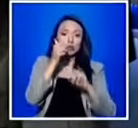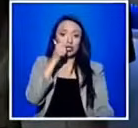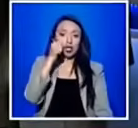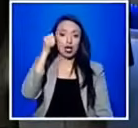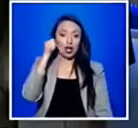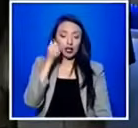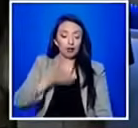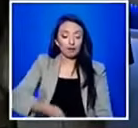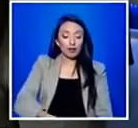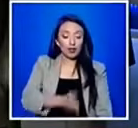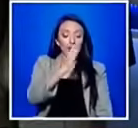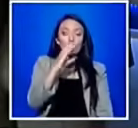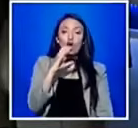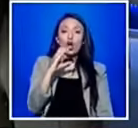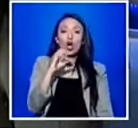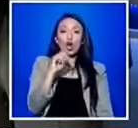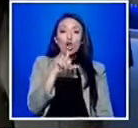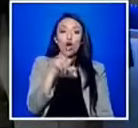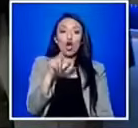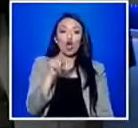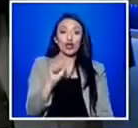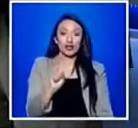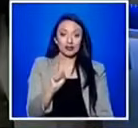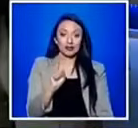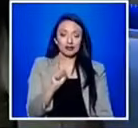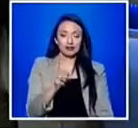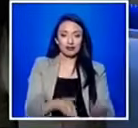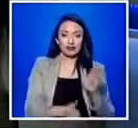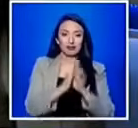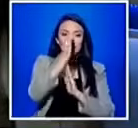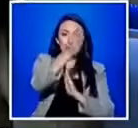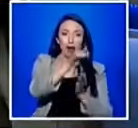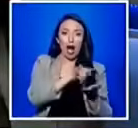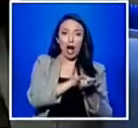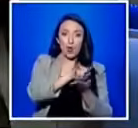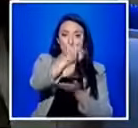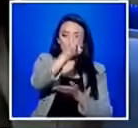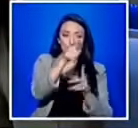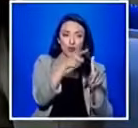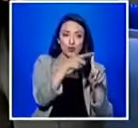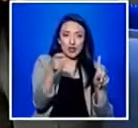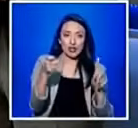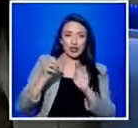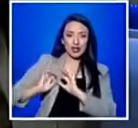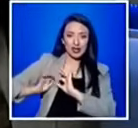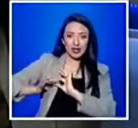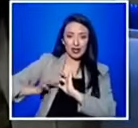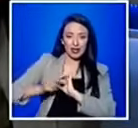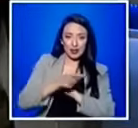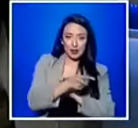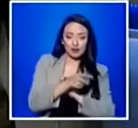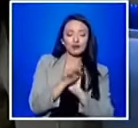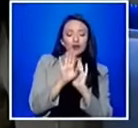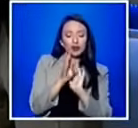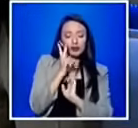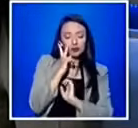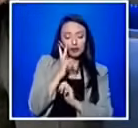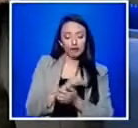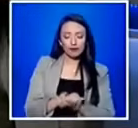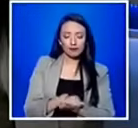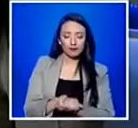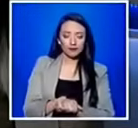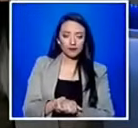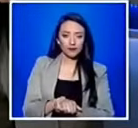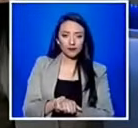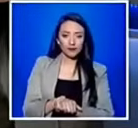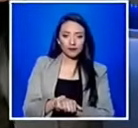vía Collas. Carlos Luis Carrillo estuvo ahí también en la cobertura y nos cuenta más detalles de este nuevo siniestro, de este fatal accidente. Veamos el